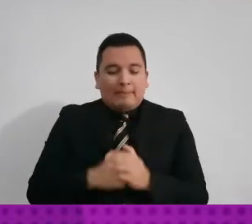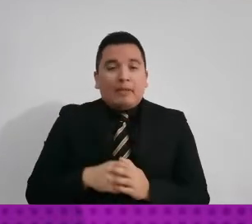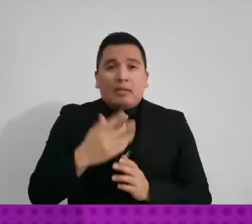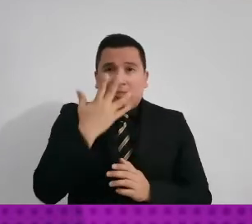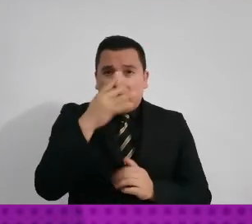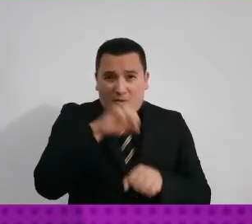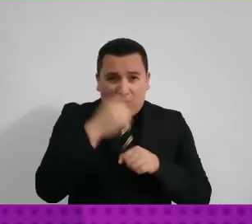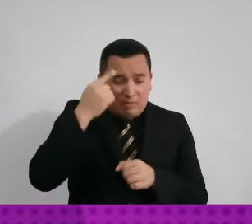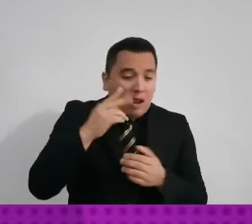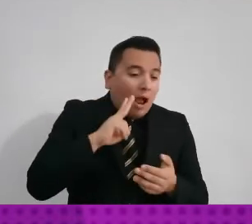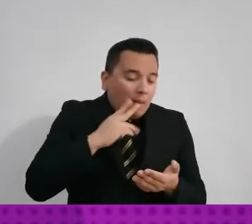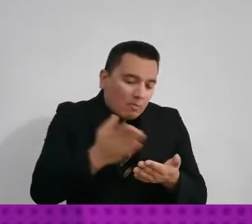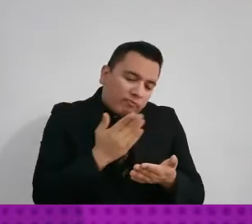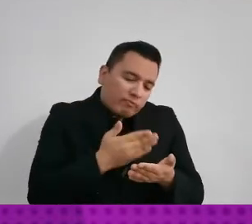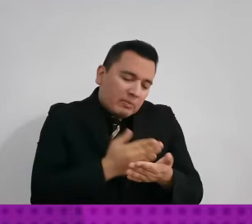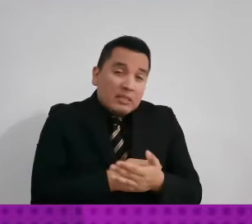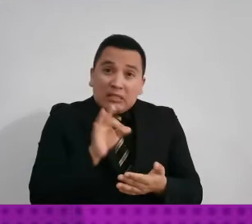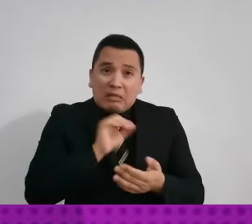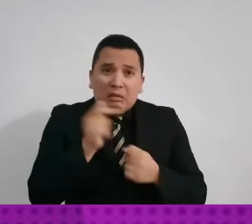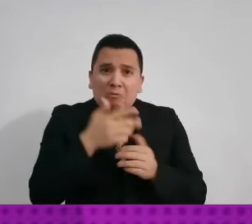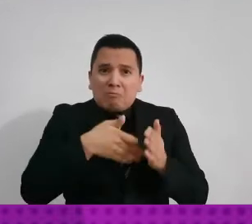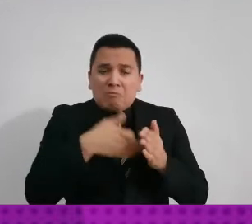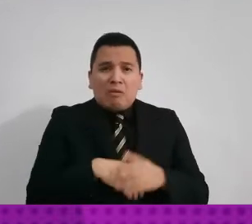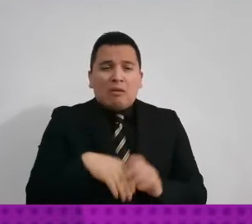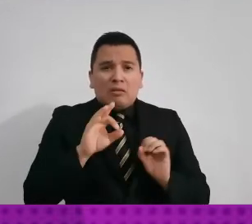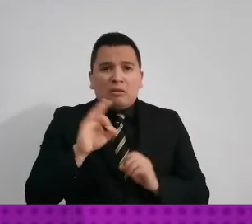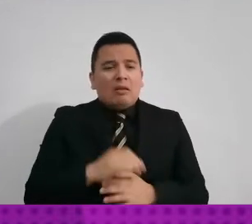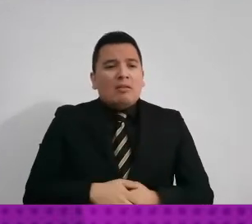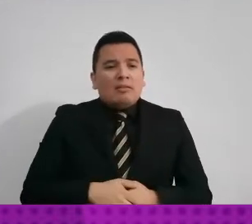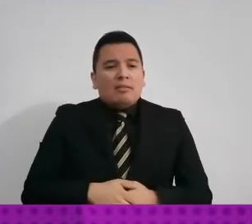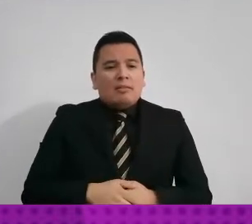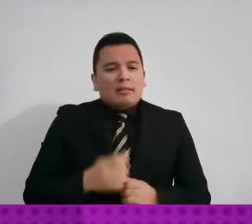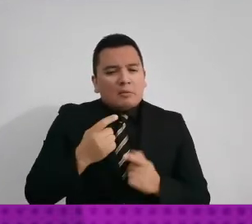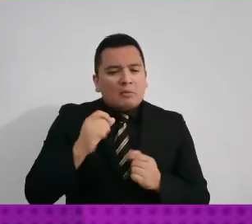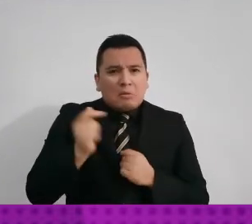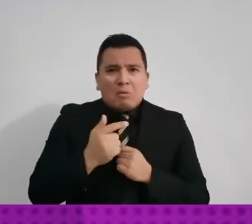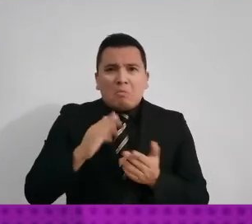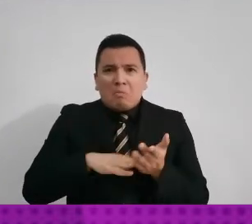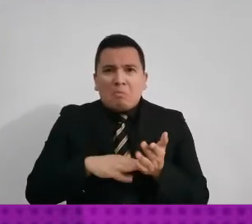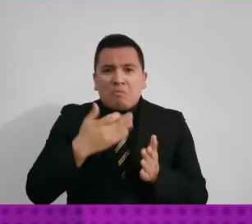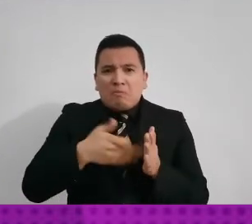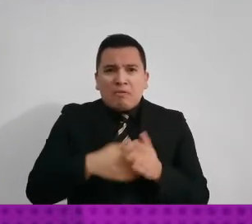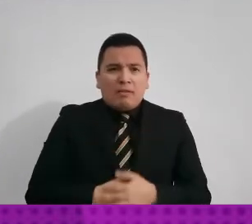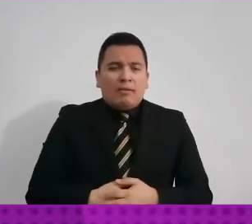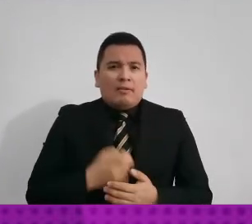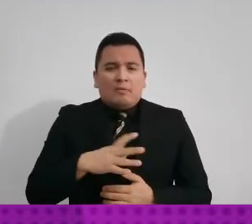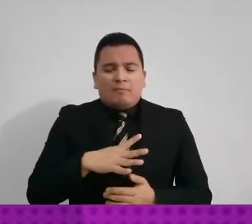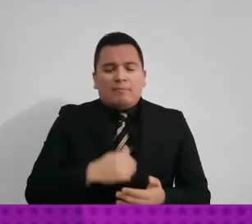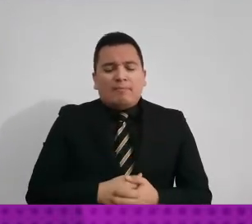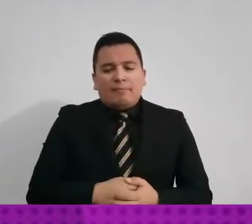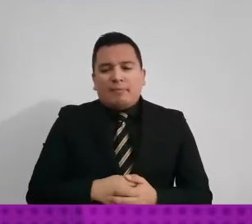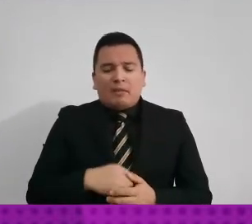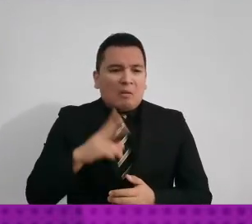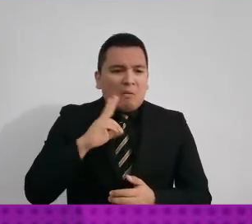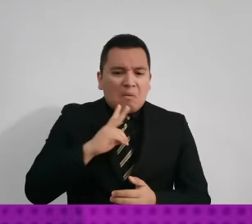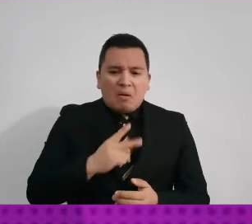la documentación, para hacer algún requerimiento. Esto es en caso de que algún candidato o candidata le haya faltado algún documento. Bueno,